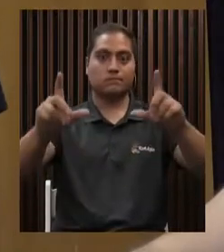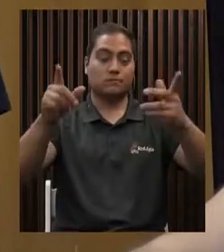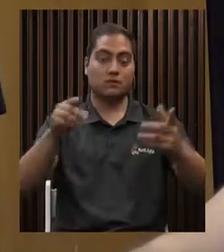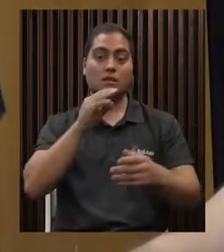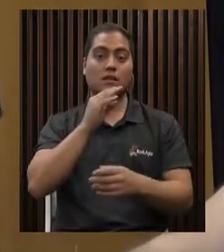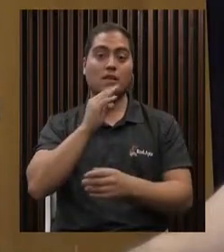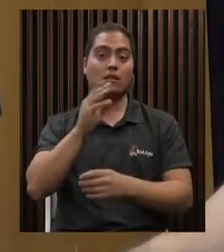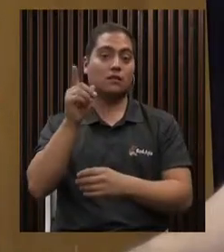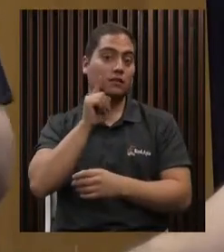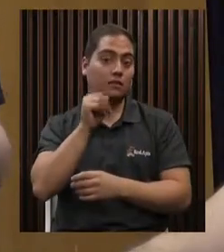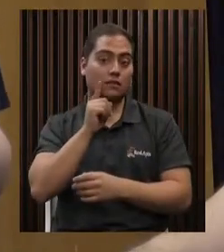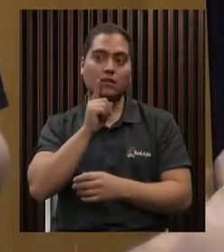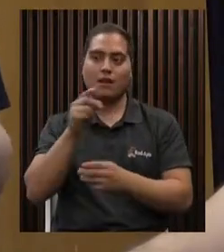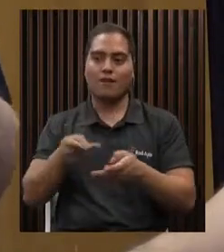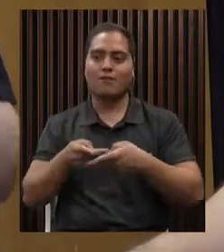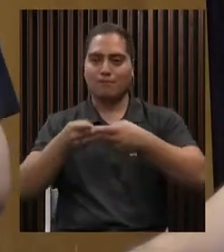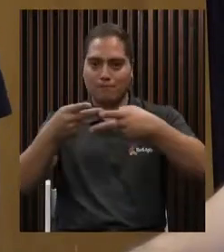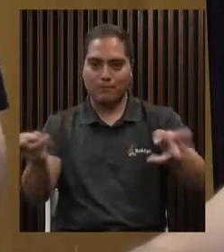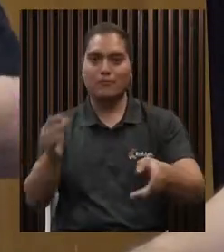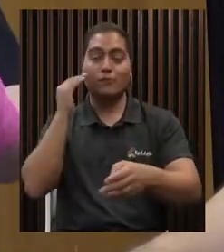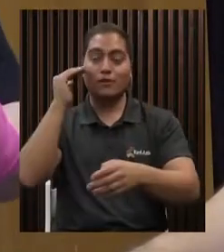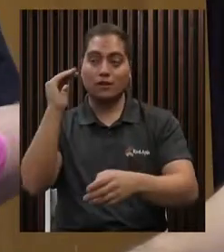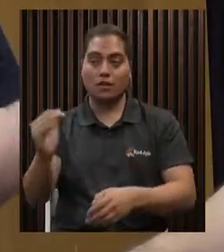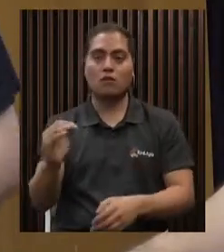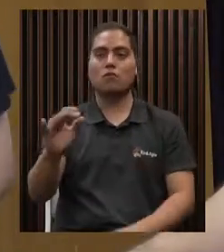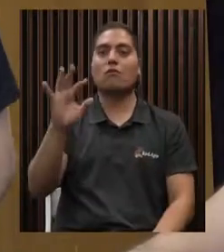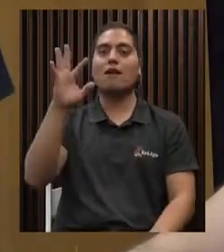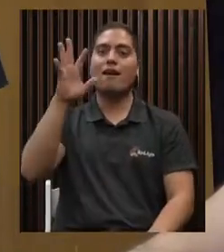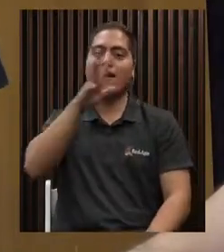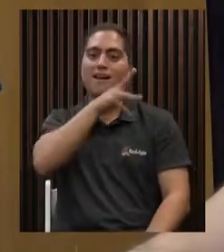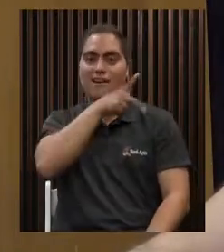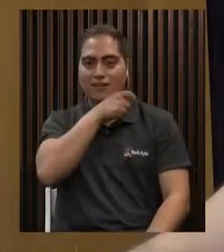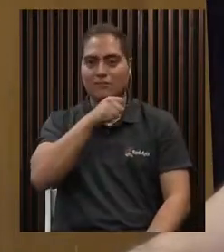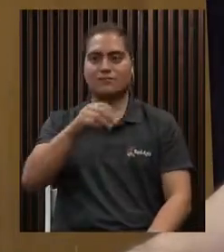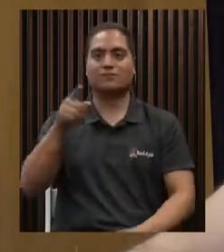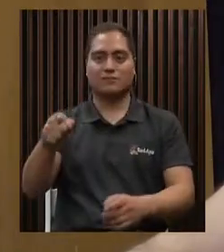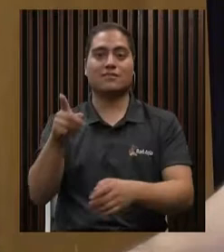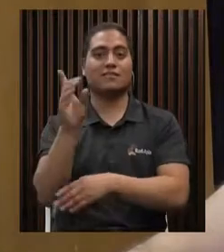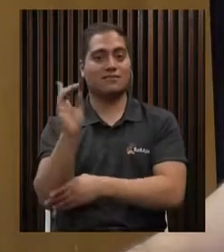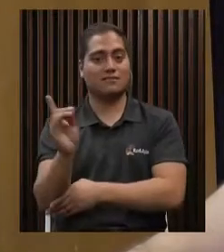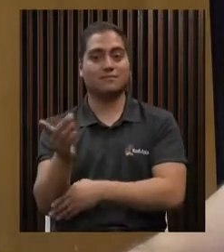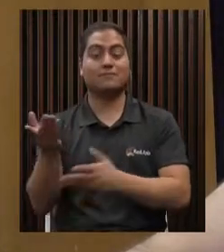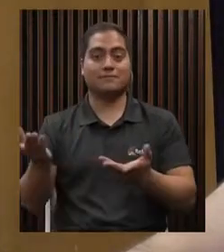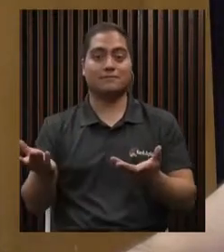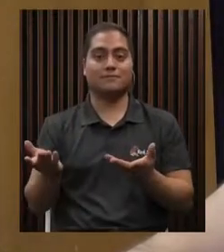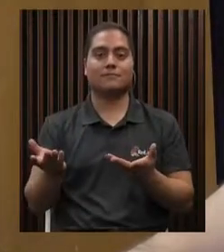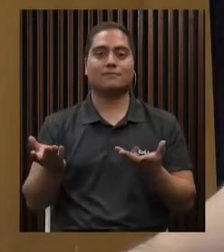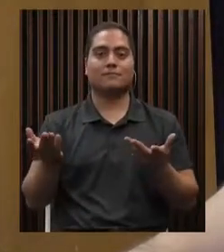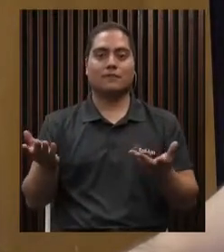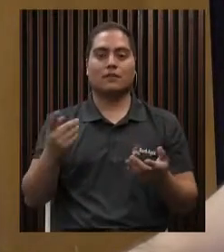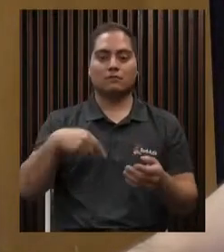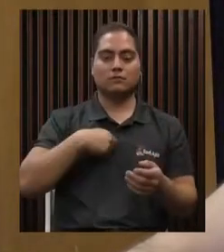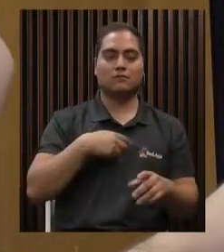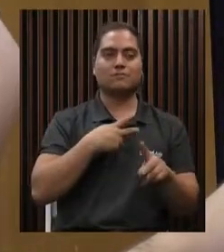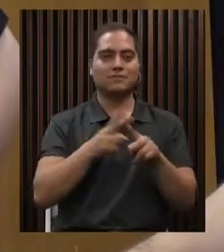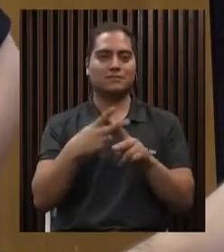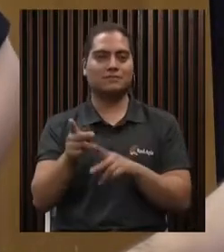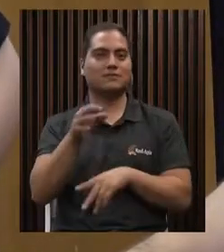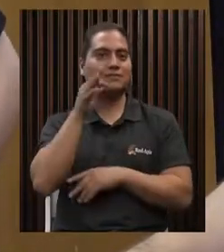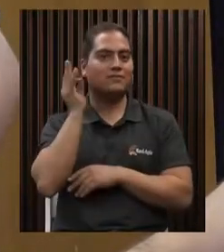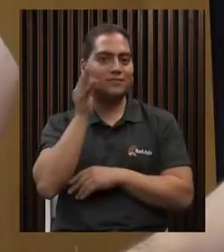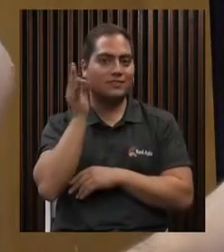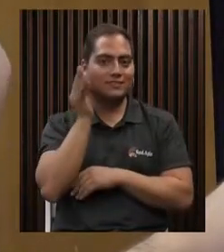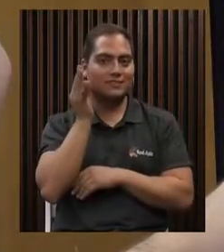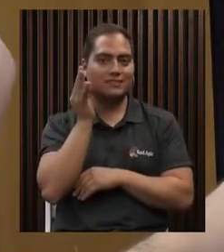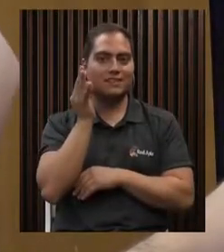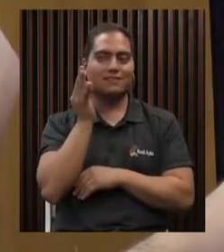de niños y adultos con algún tipo de discapacidad. Por lo tanto, estamos aquí mezclando cosas, haciendo cerveza, y aquí